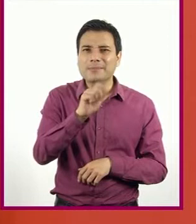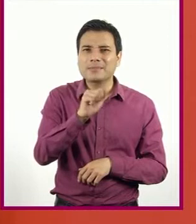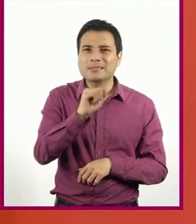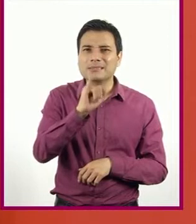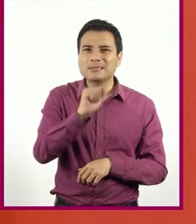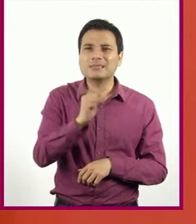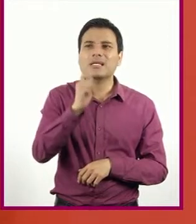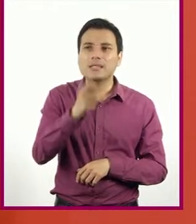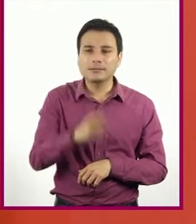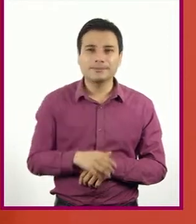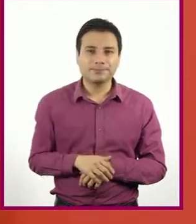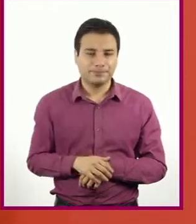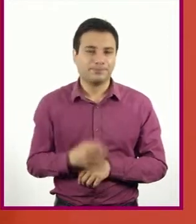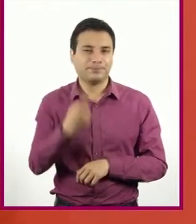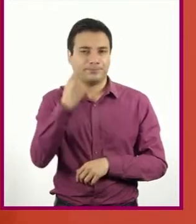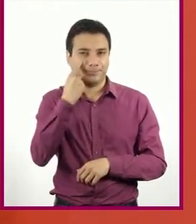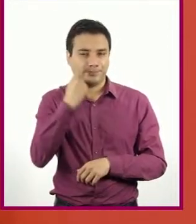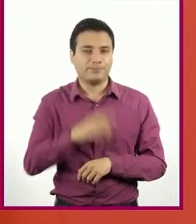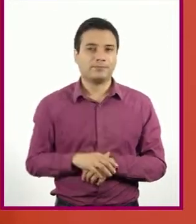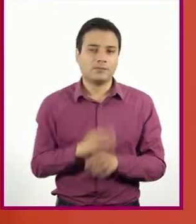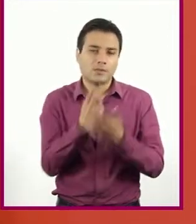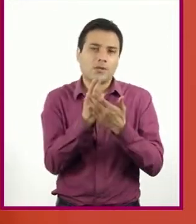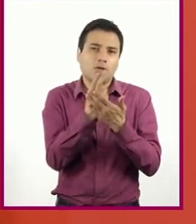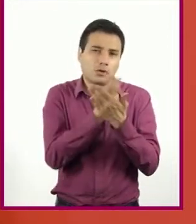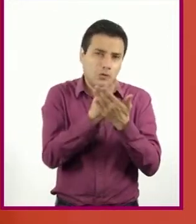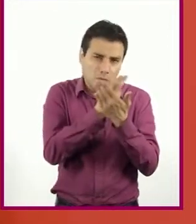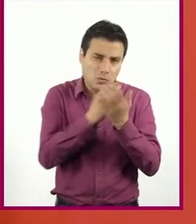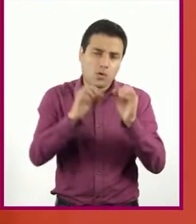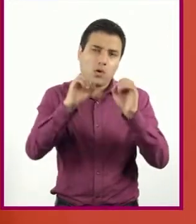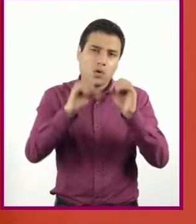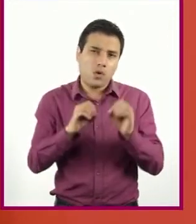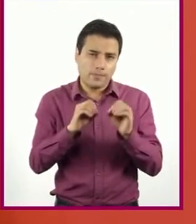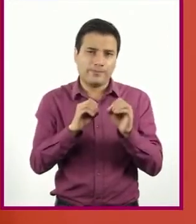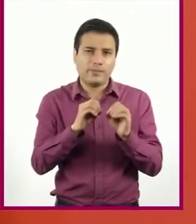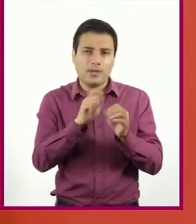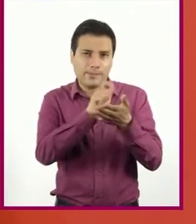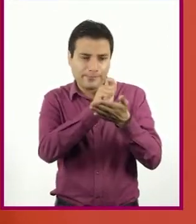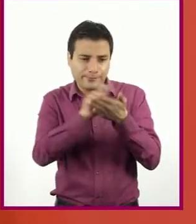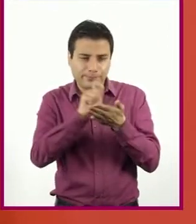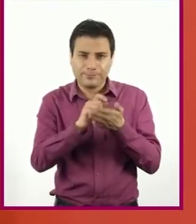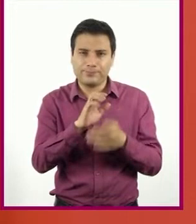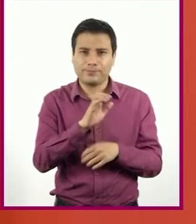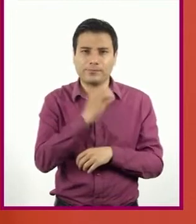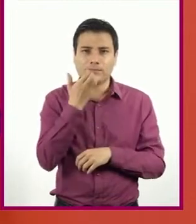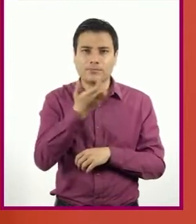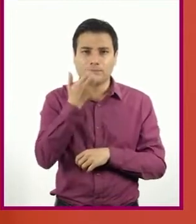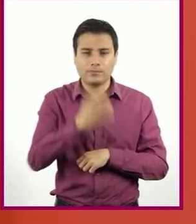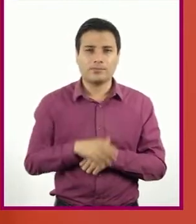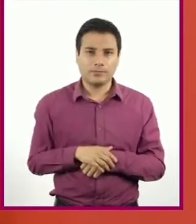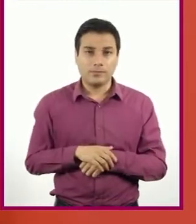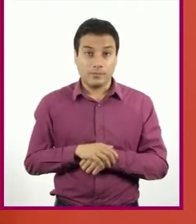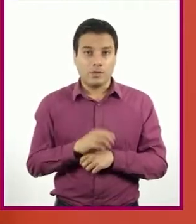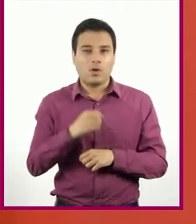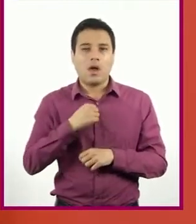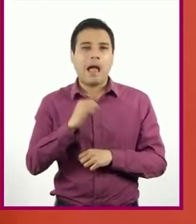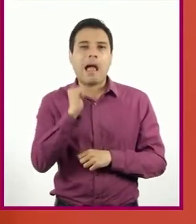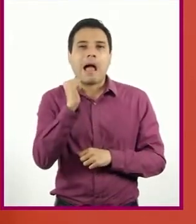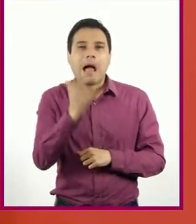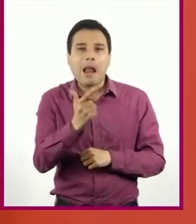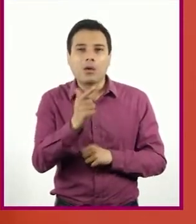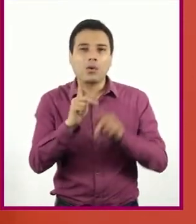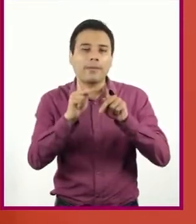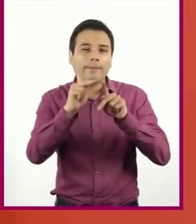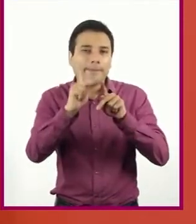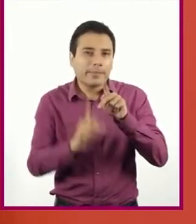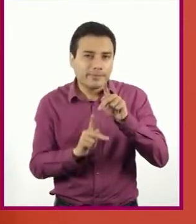recurso escrito o visual, suprimido de la historia, pero que no afecta a la narración. En el caso que vimos de Hansel y